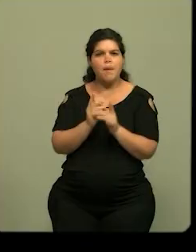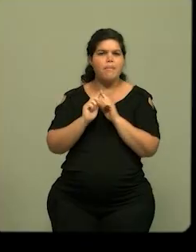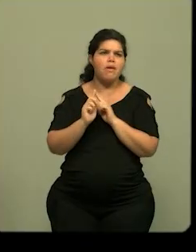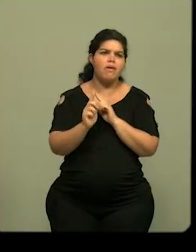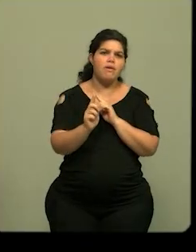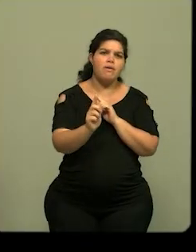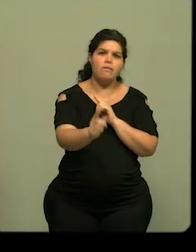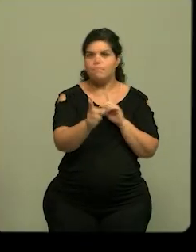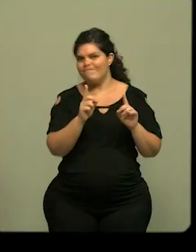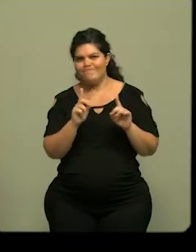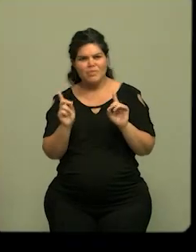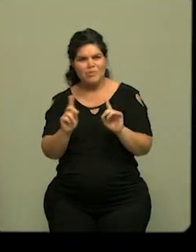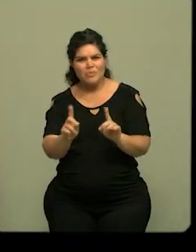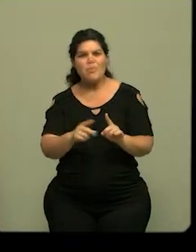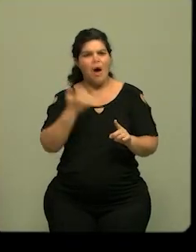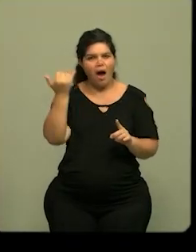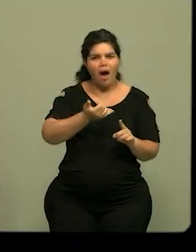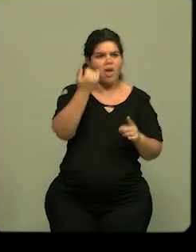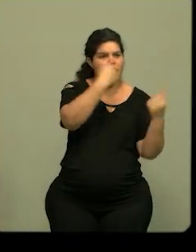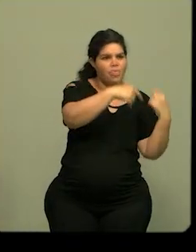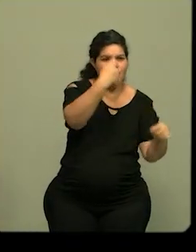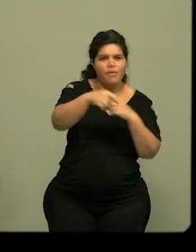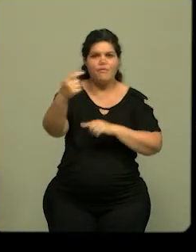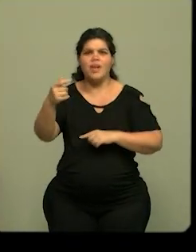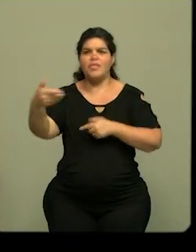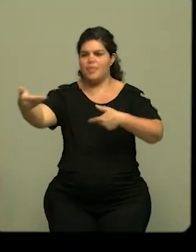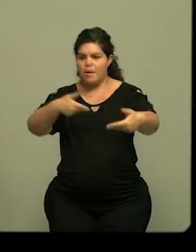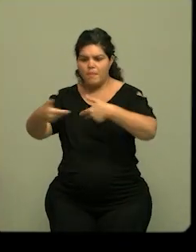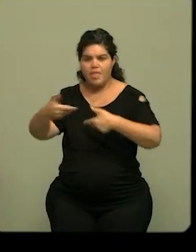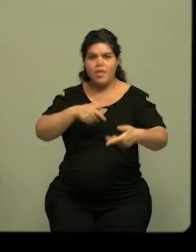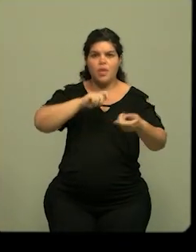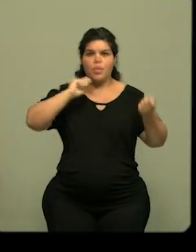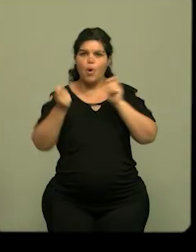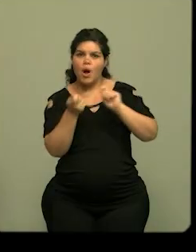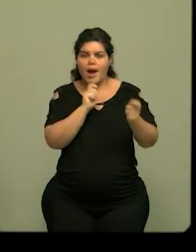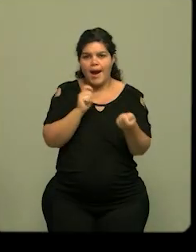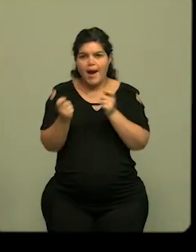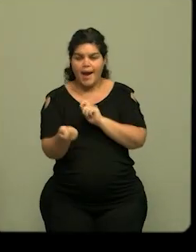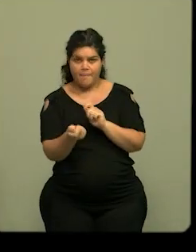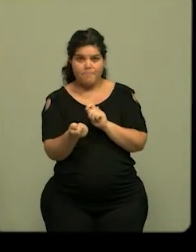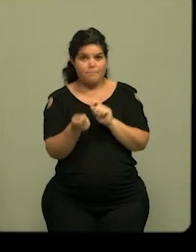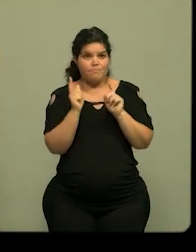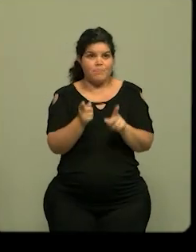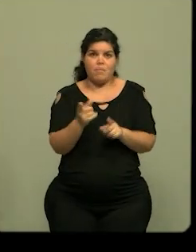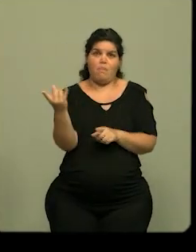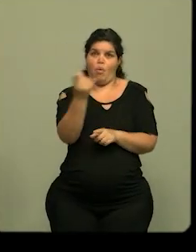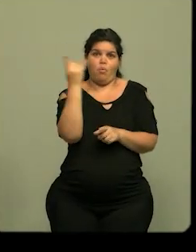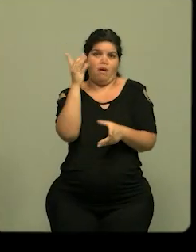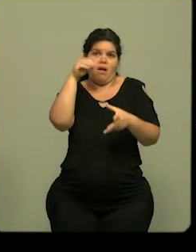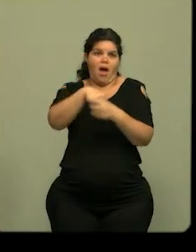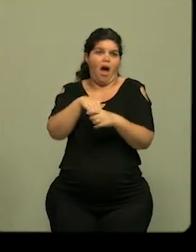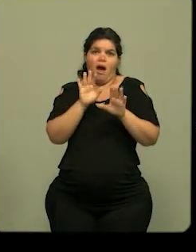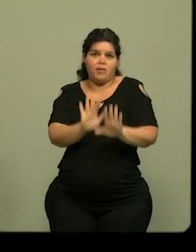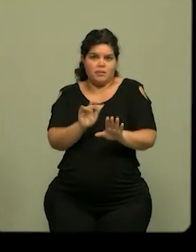bueno, también contar con recursos también dentro de la misma facultad y dentro de la misma universidad, ¿no? Que ya de por sí es un universo en sí mismo. Tal cual.